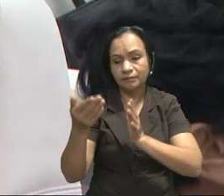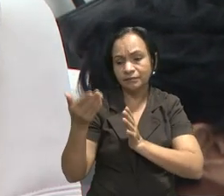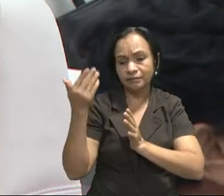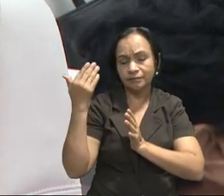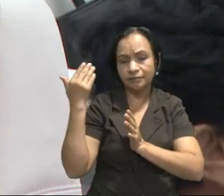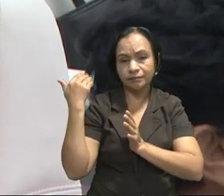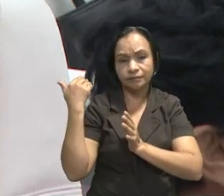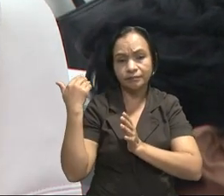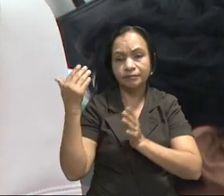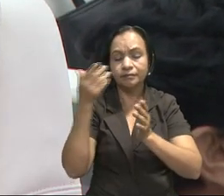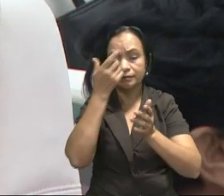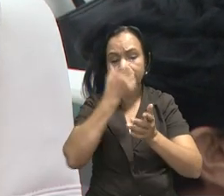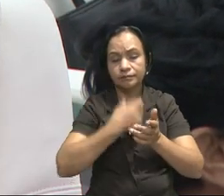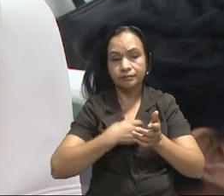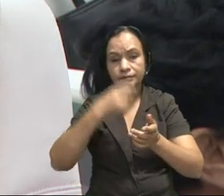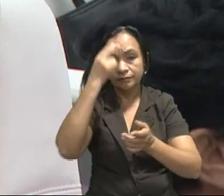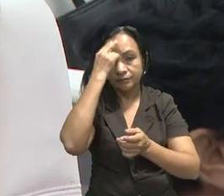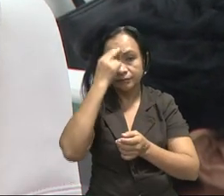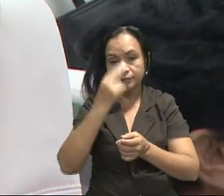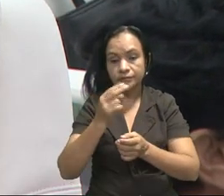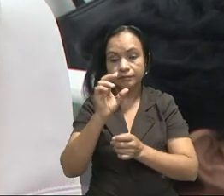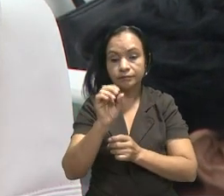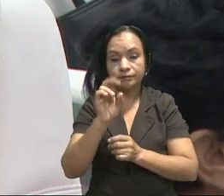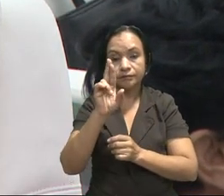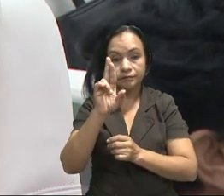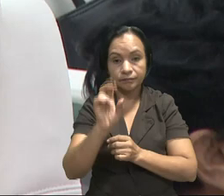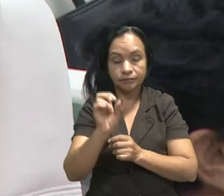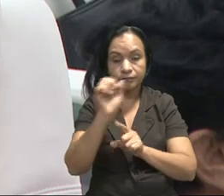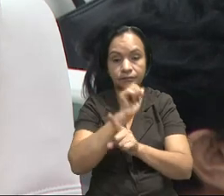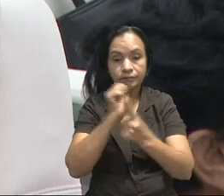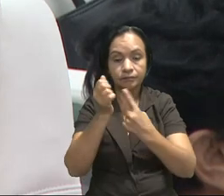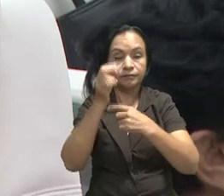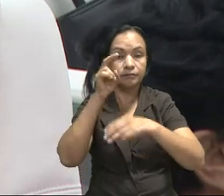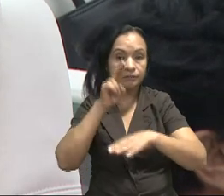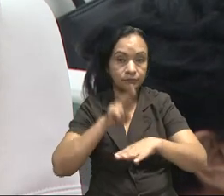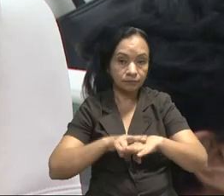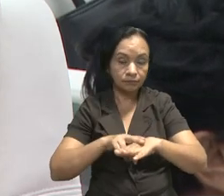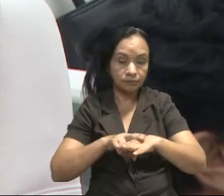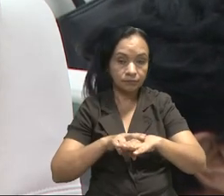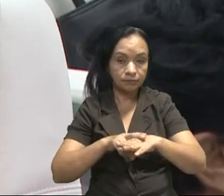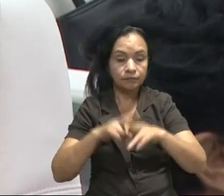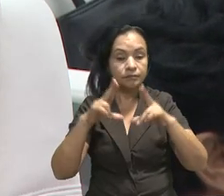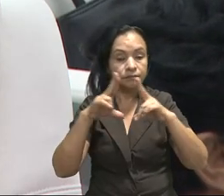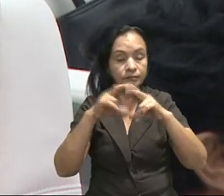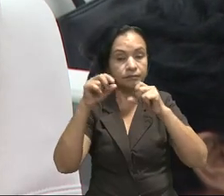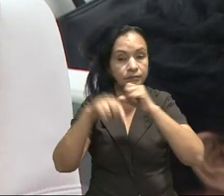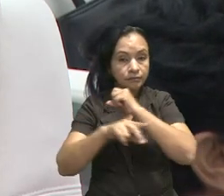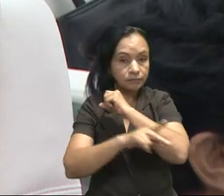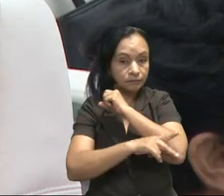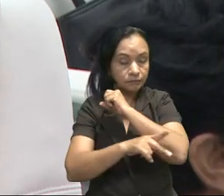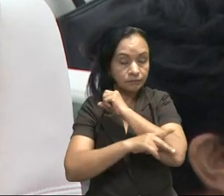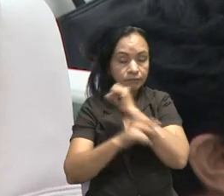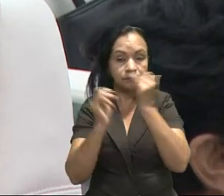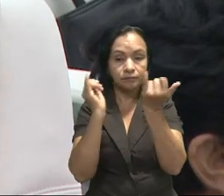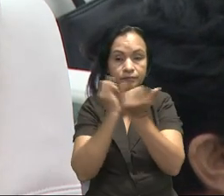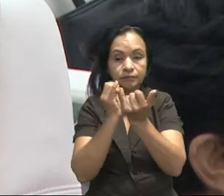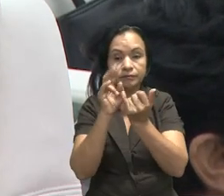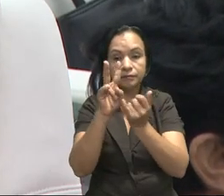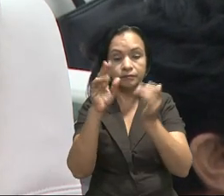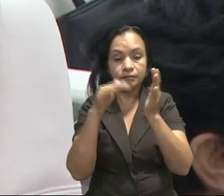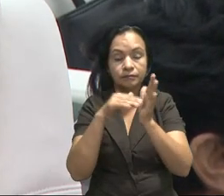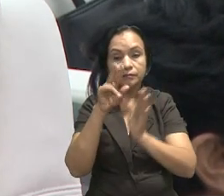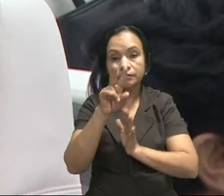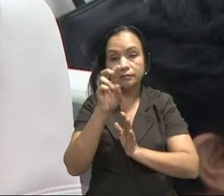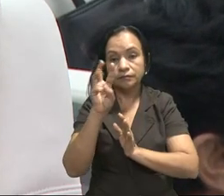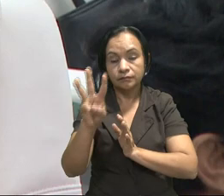recientemente recibió la Medalla de Honor en Oro por la Asamblea Nacional de la República de Nicaragua. Y asimismo en el